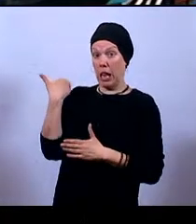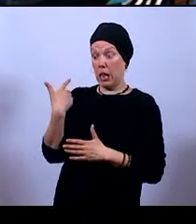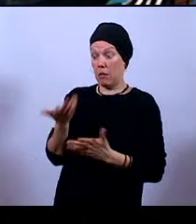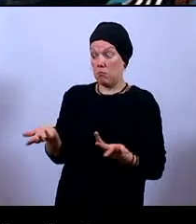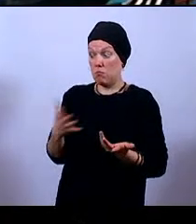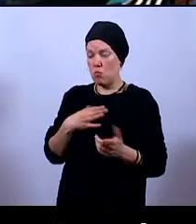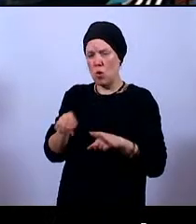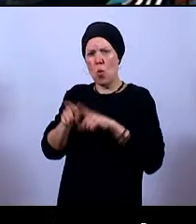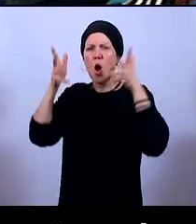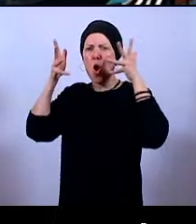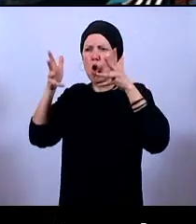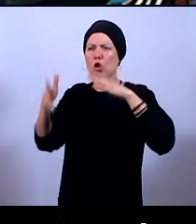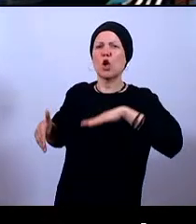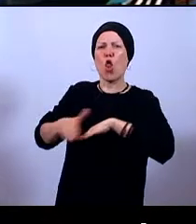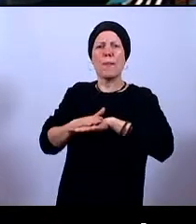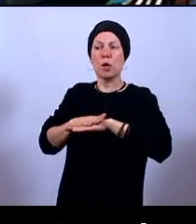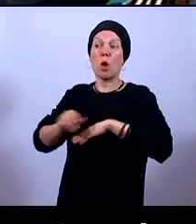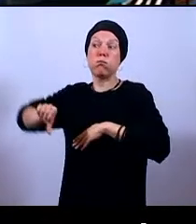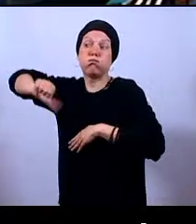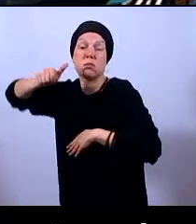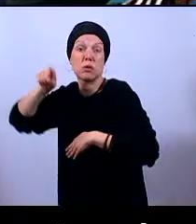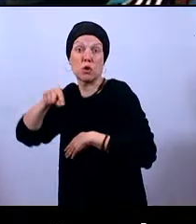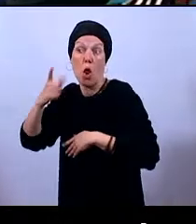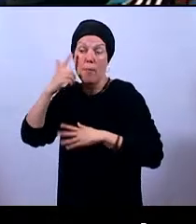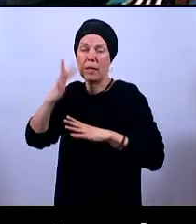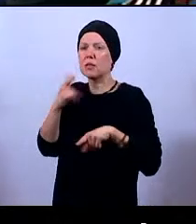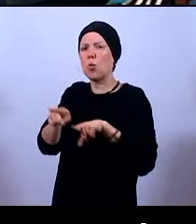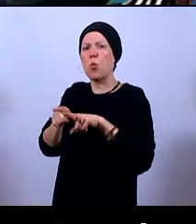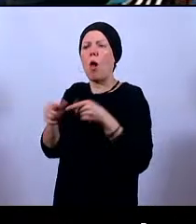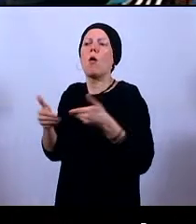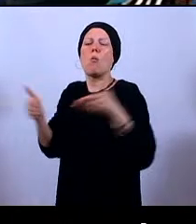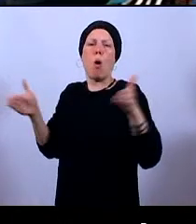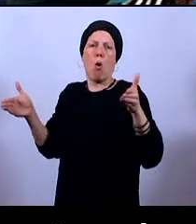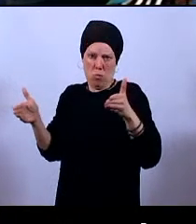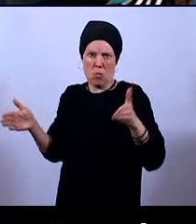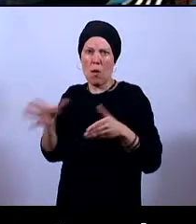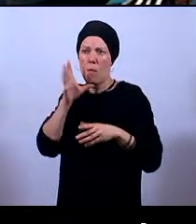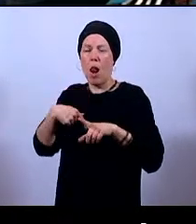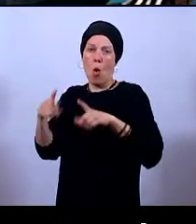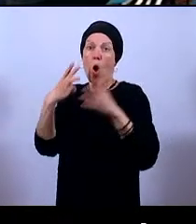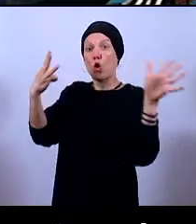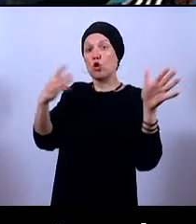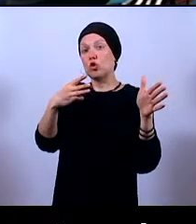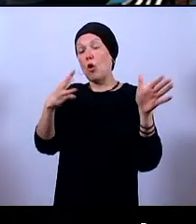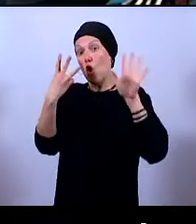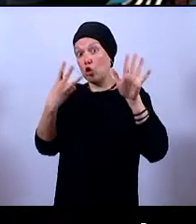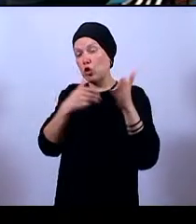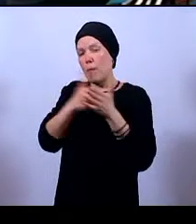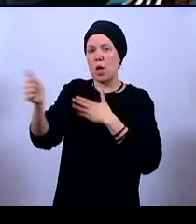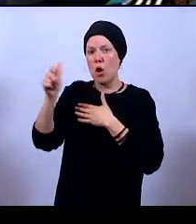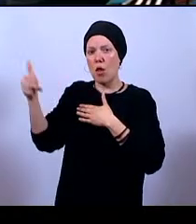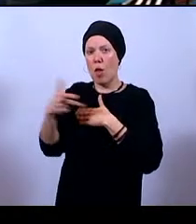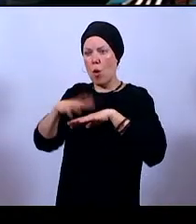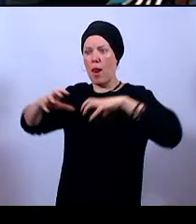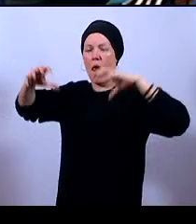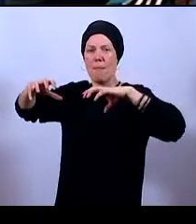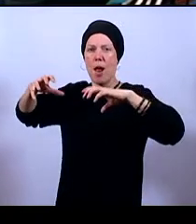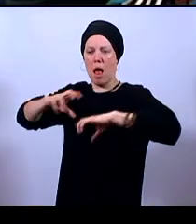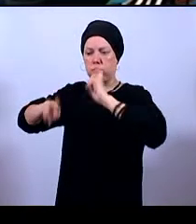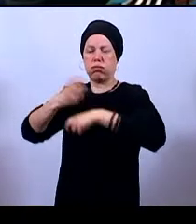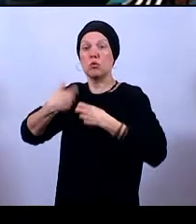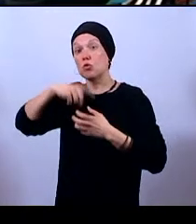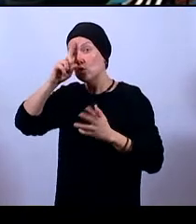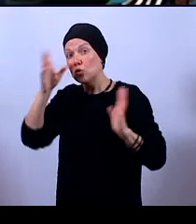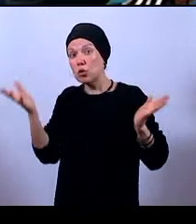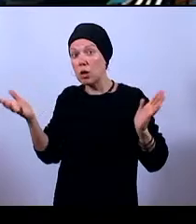hoy en Consejo de Ministros para desbloquear ese primer gran contrato de 28 millones de euros para el desmantelamiento de Almaraz. No sé si